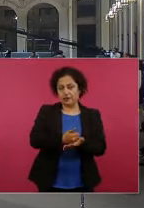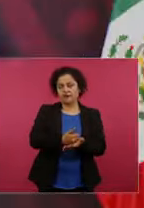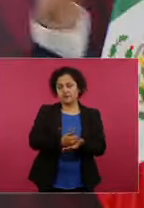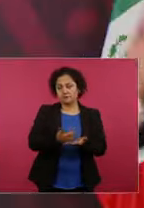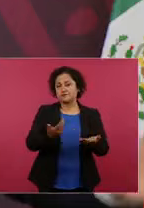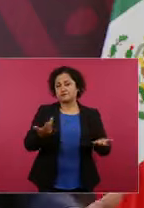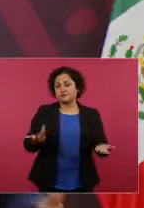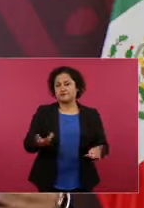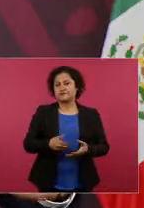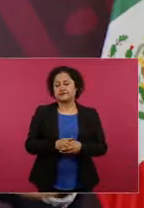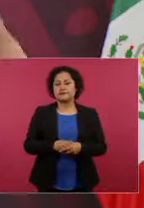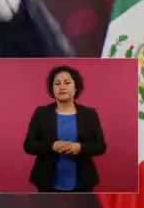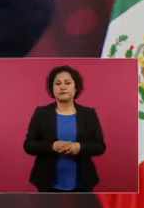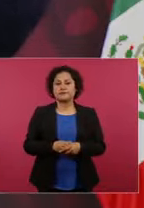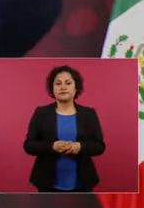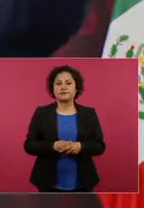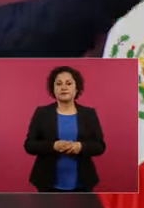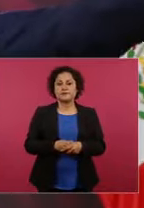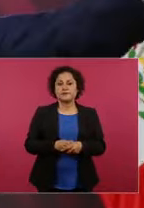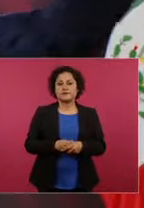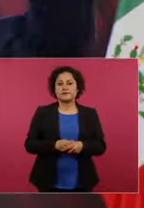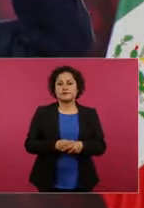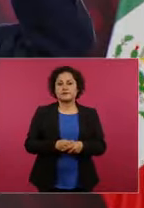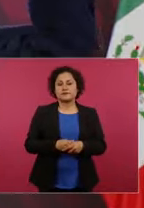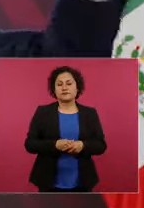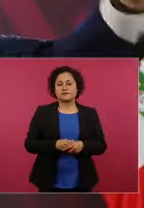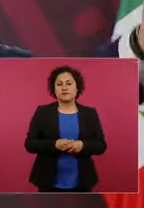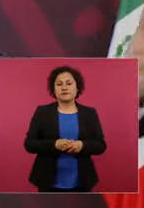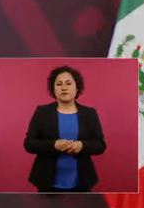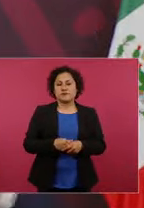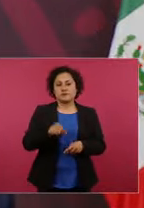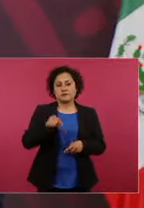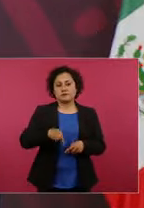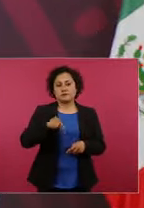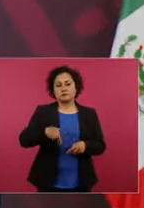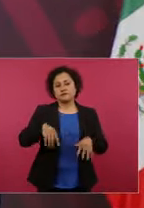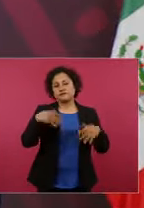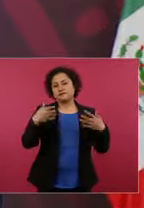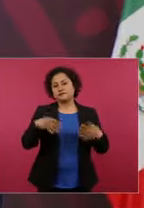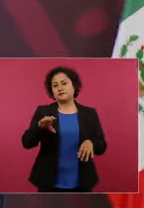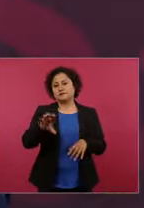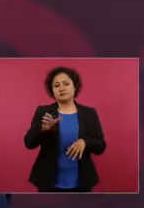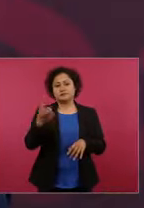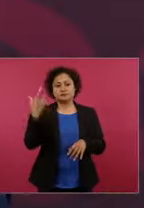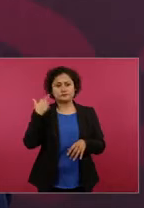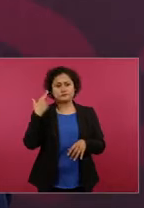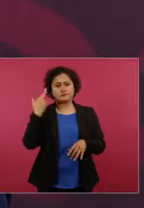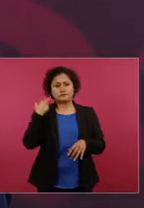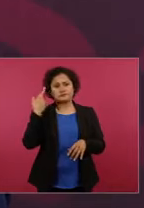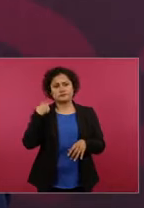La radio, cadenas de radio.